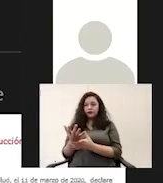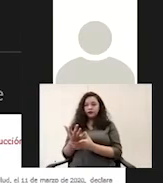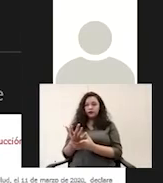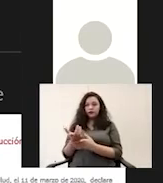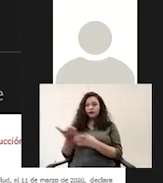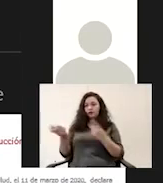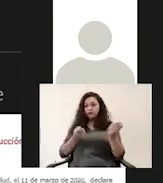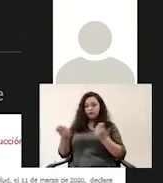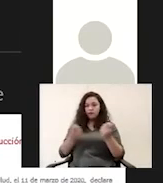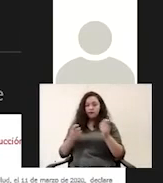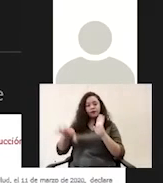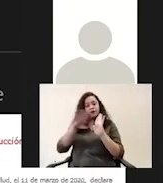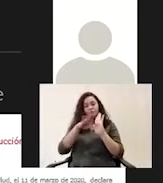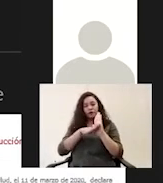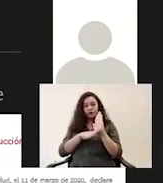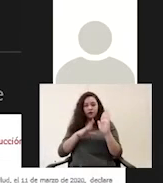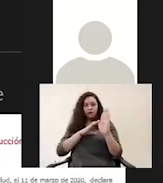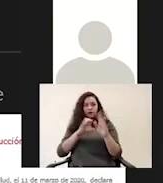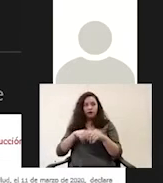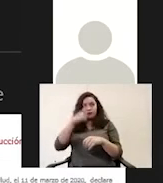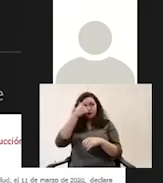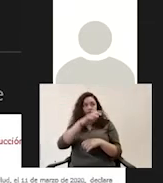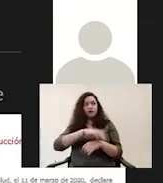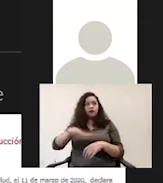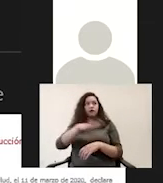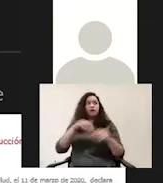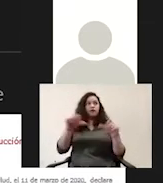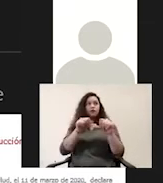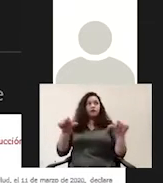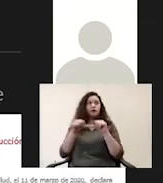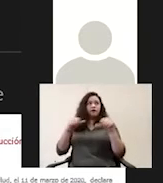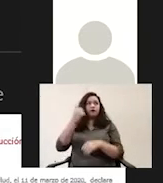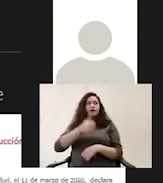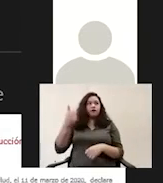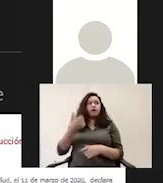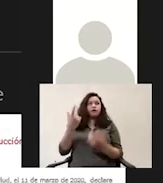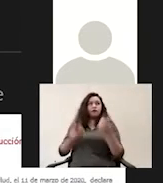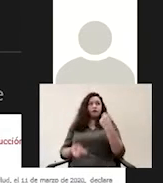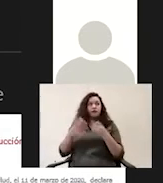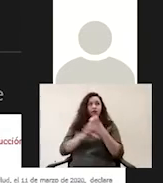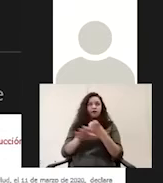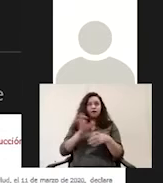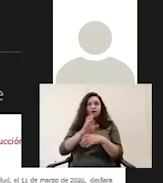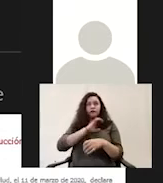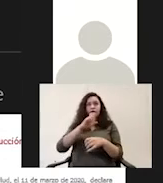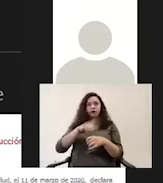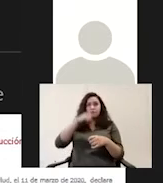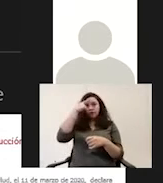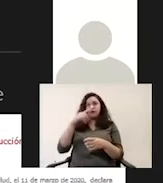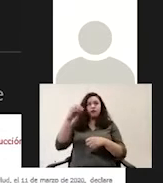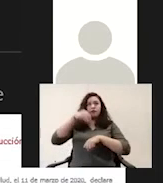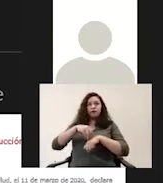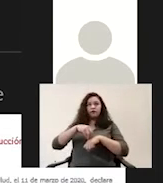medidas específicas, pero en cada área, la fase D, hay algunas consideraciones especiales que se van a tomar en cuenta,